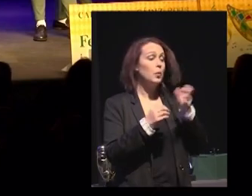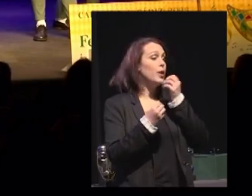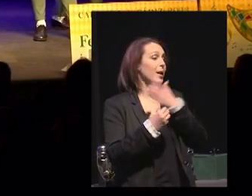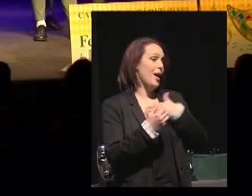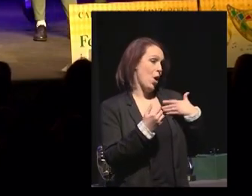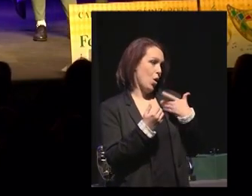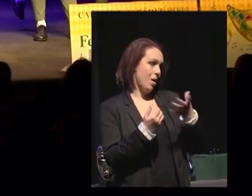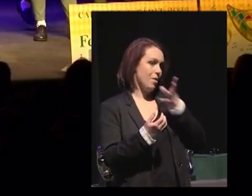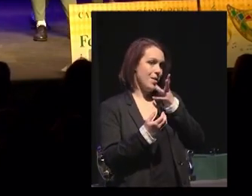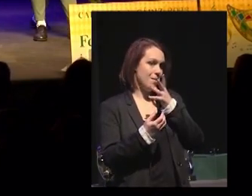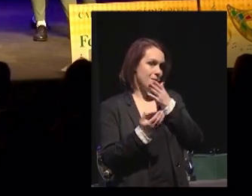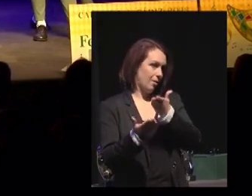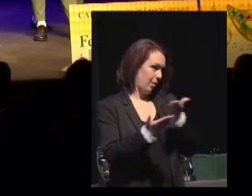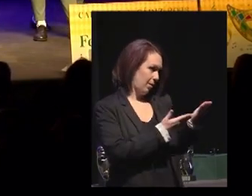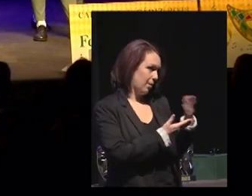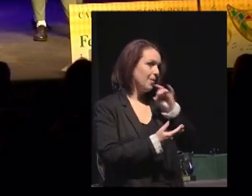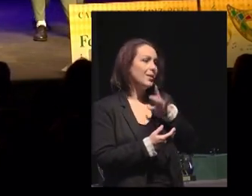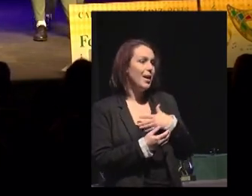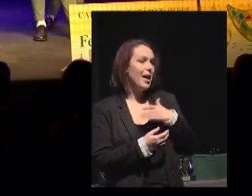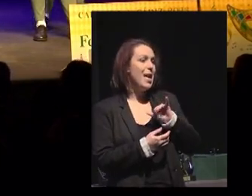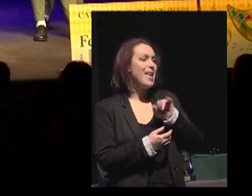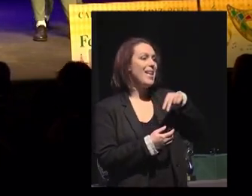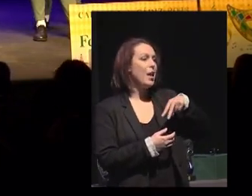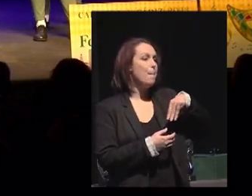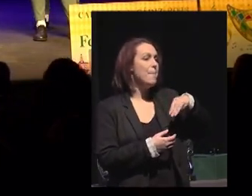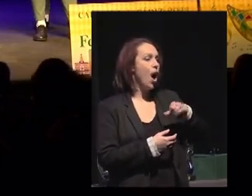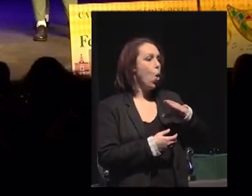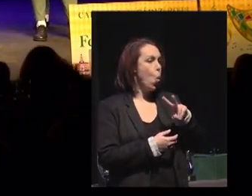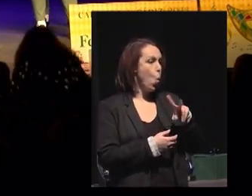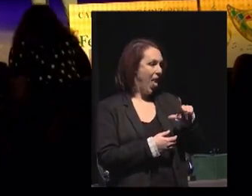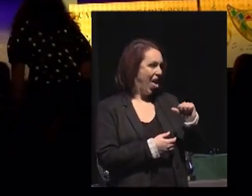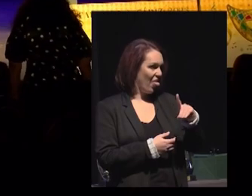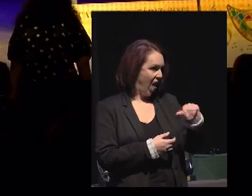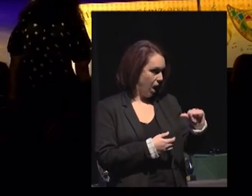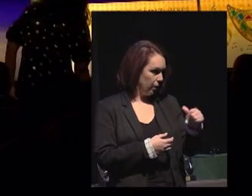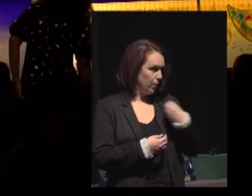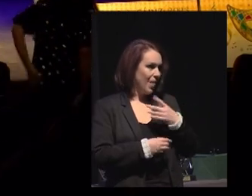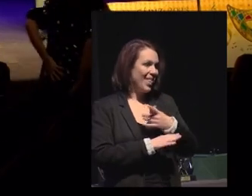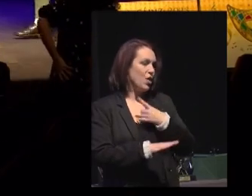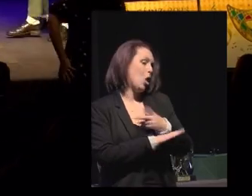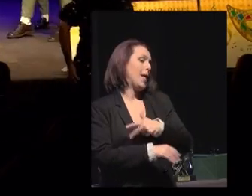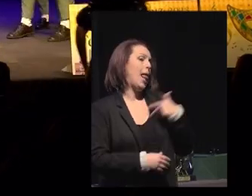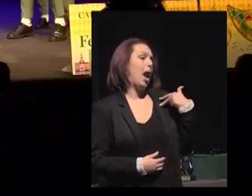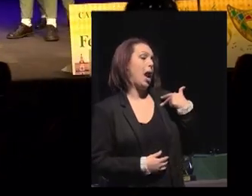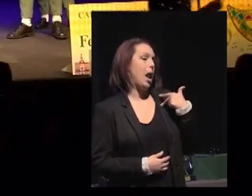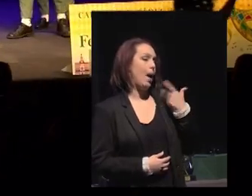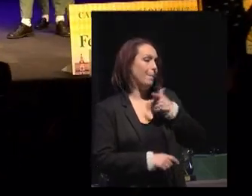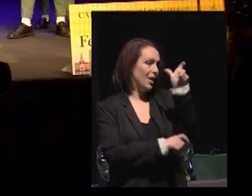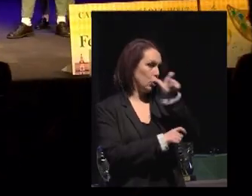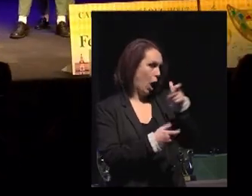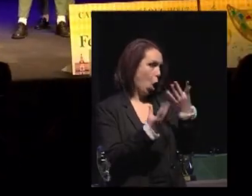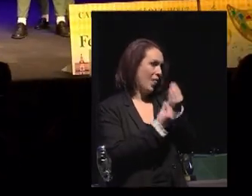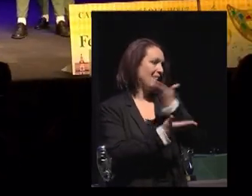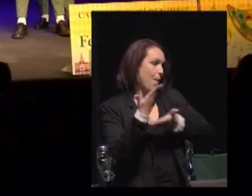Bueno, yo quiero llamar ahora al escenario a doña Inmaculada Santisteban Serrano, que es la directora general de Personas